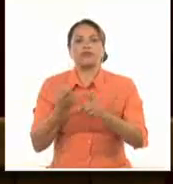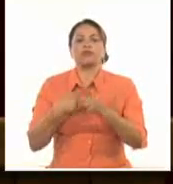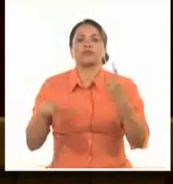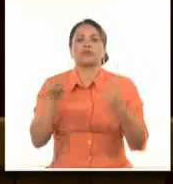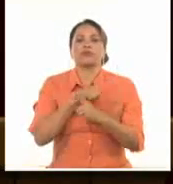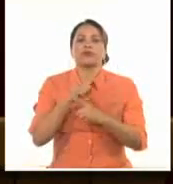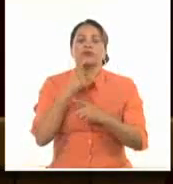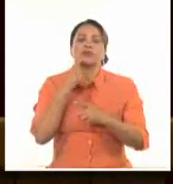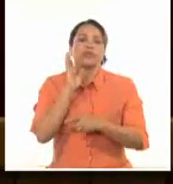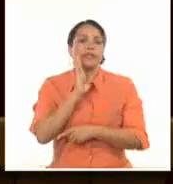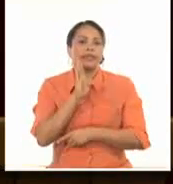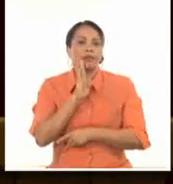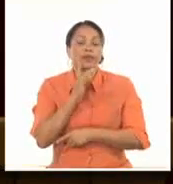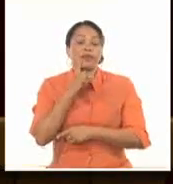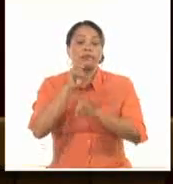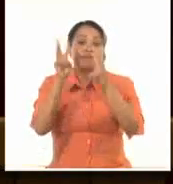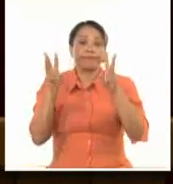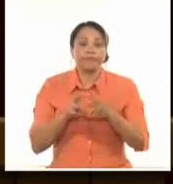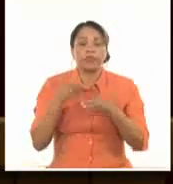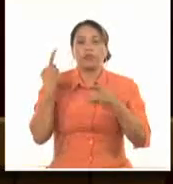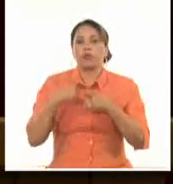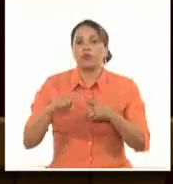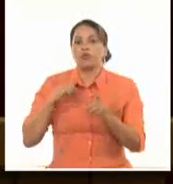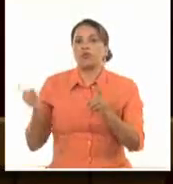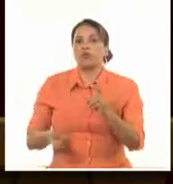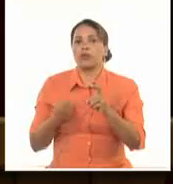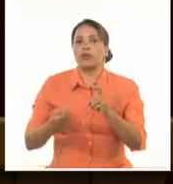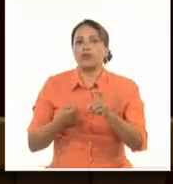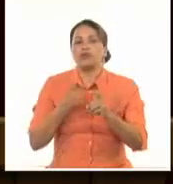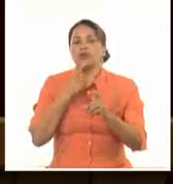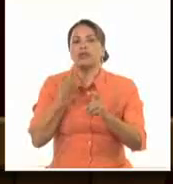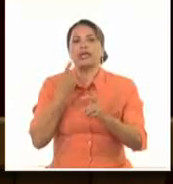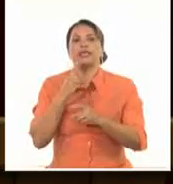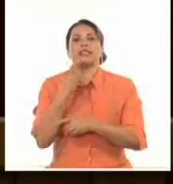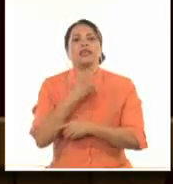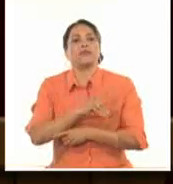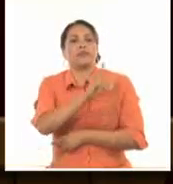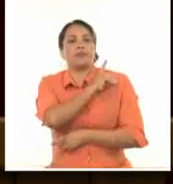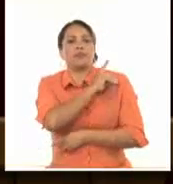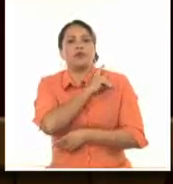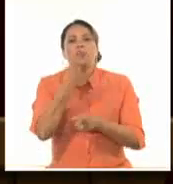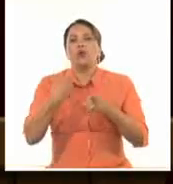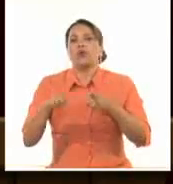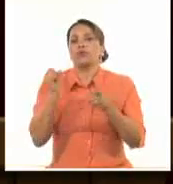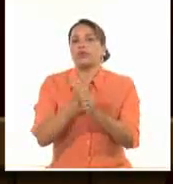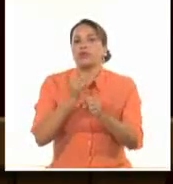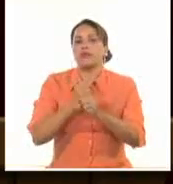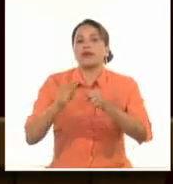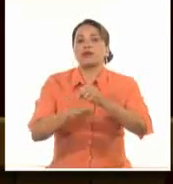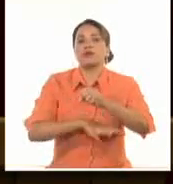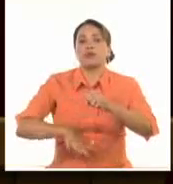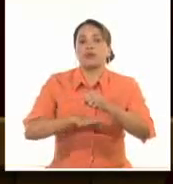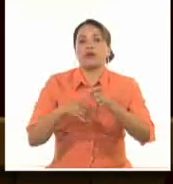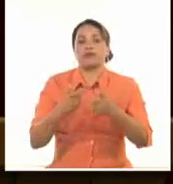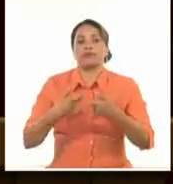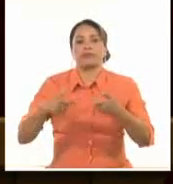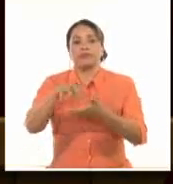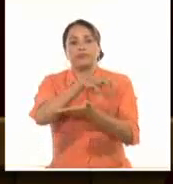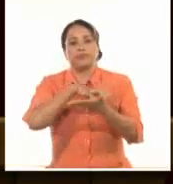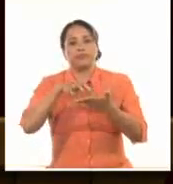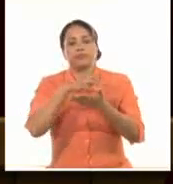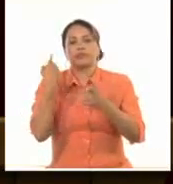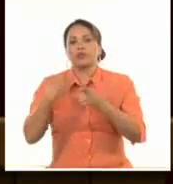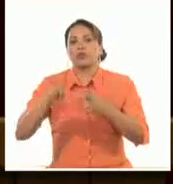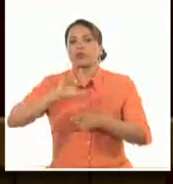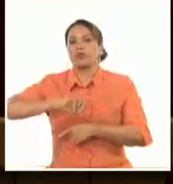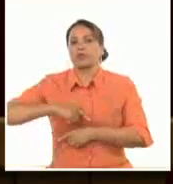que libran batallas diplomáticas, los que se desempeñan como delegados de las circunscripciones del poder popular, los que con su talento